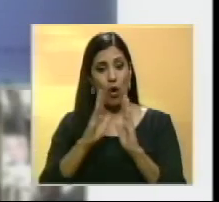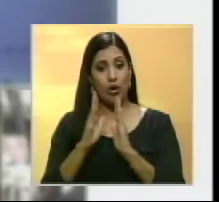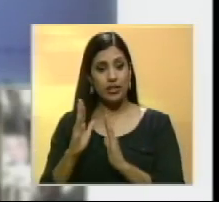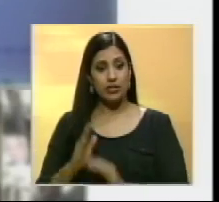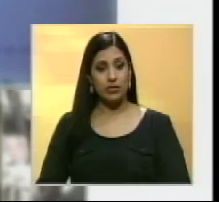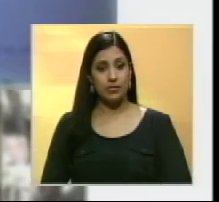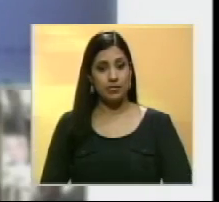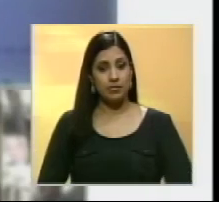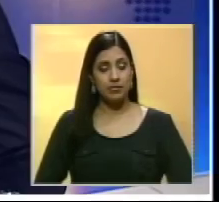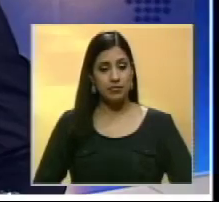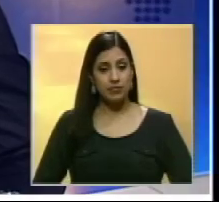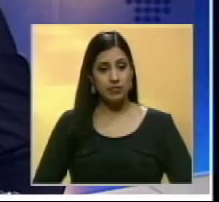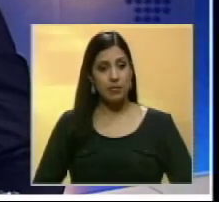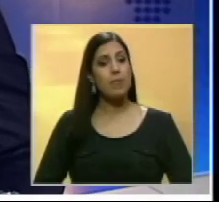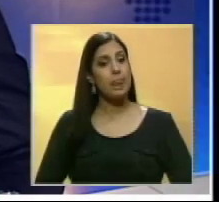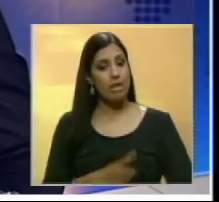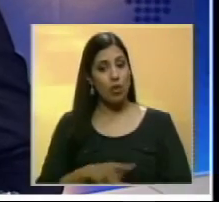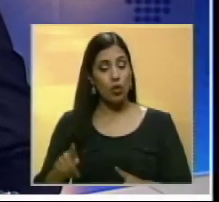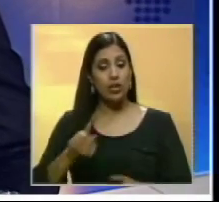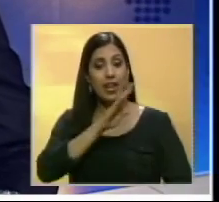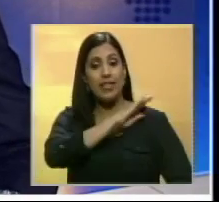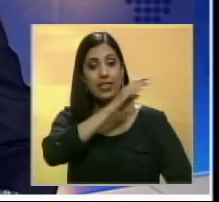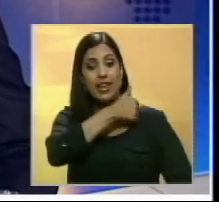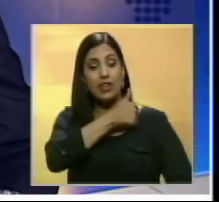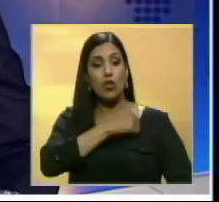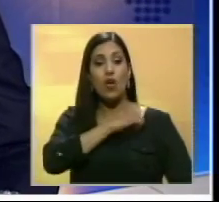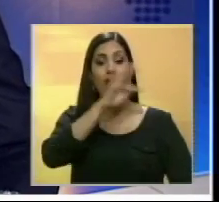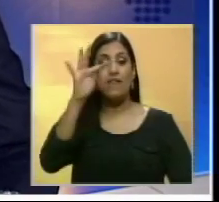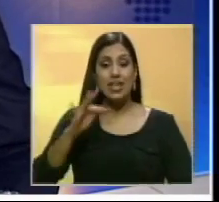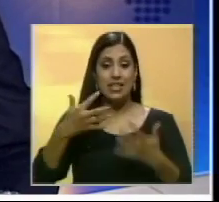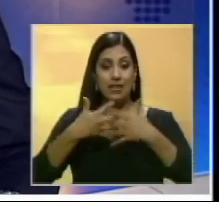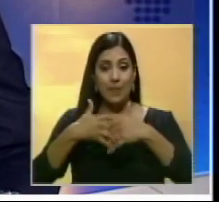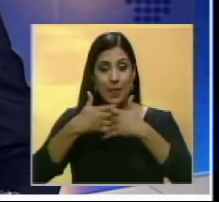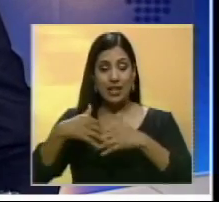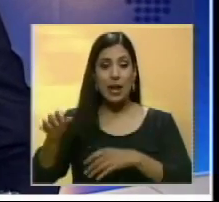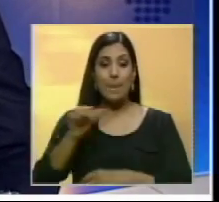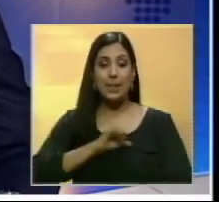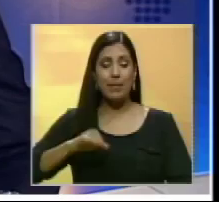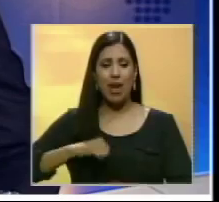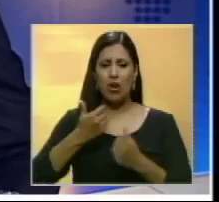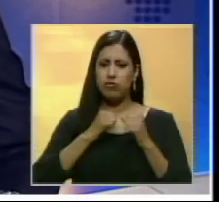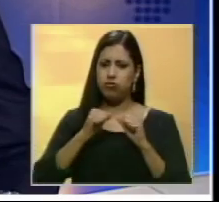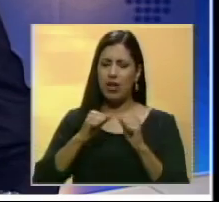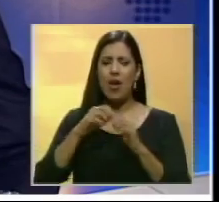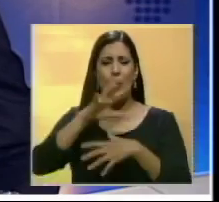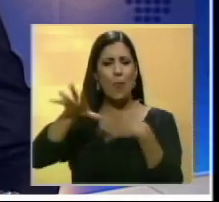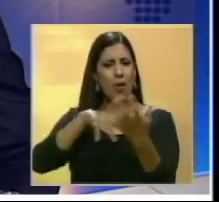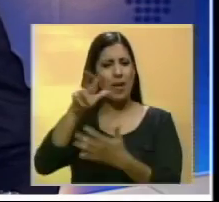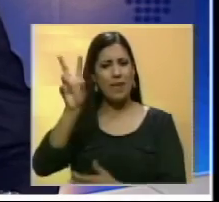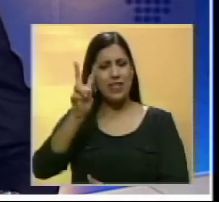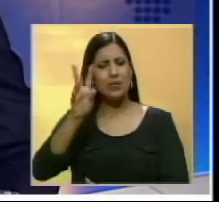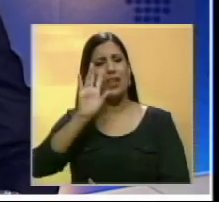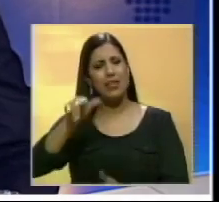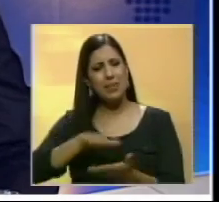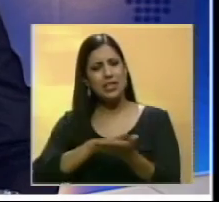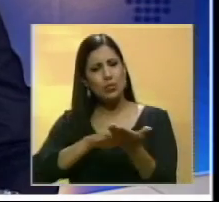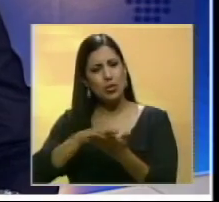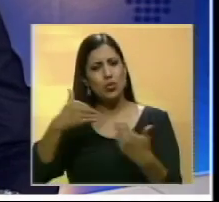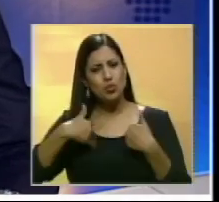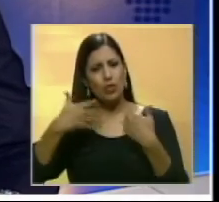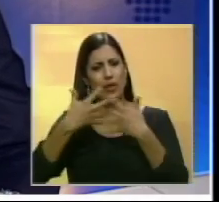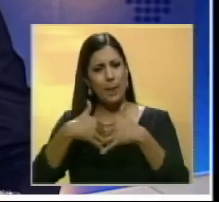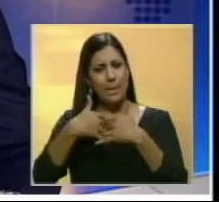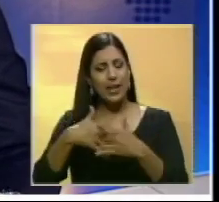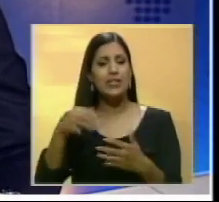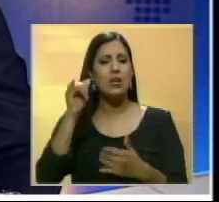organismo. Y la Junta Directiva de Fedecámara se presenta su posición ante la crisis que vive el país y la situación que atraviesan las